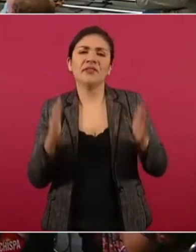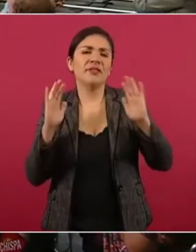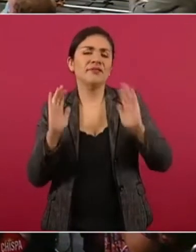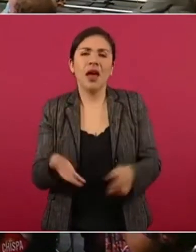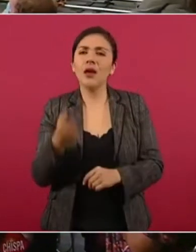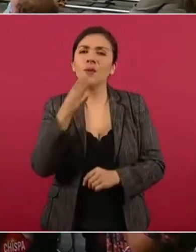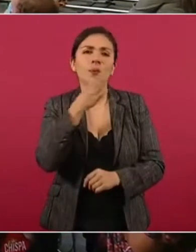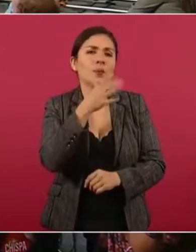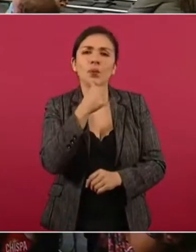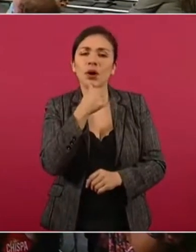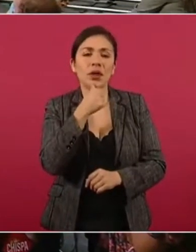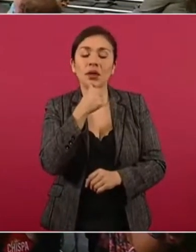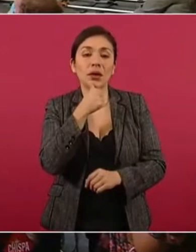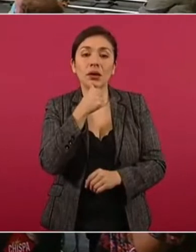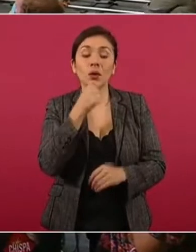utilizar